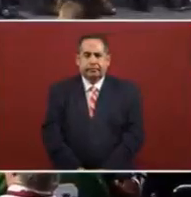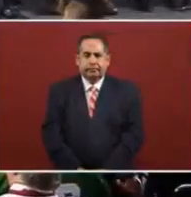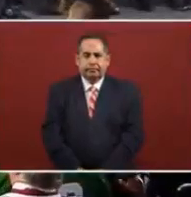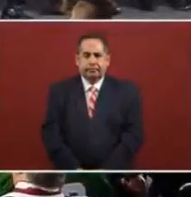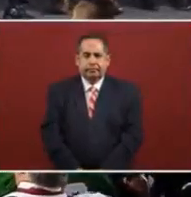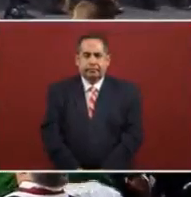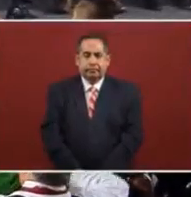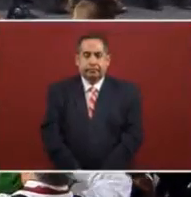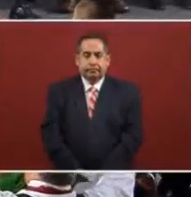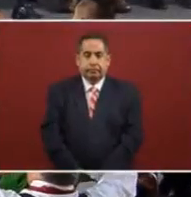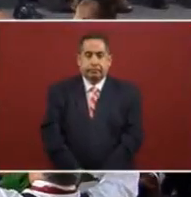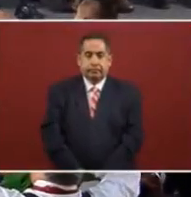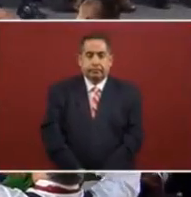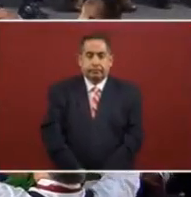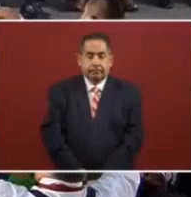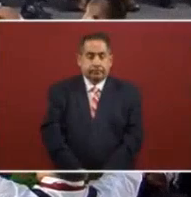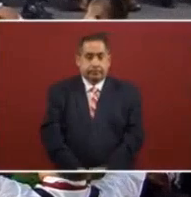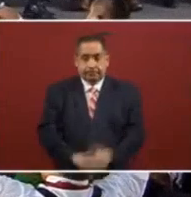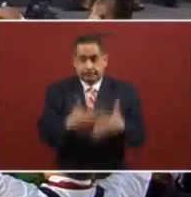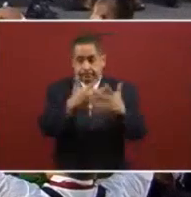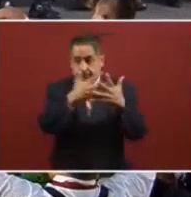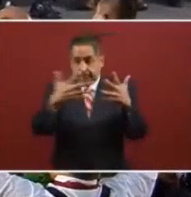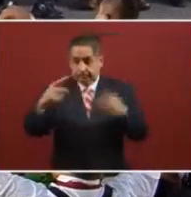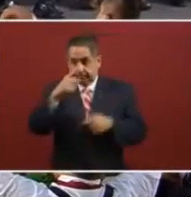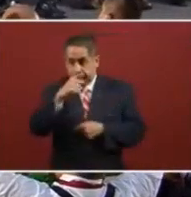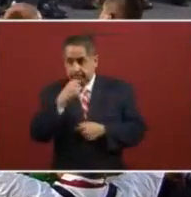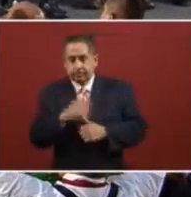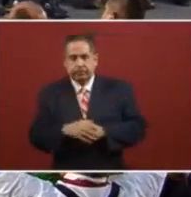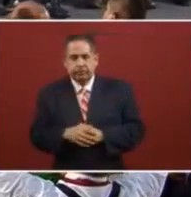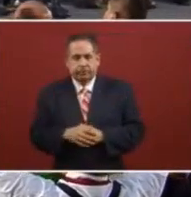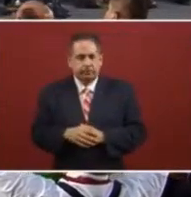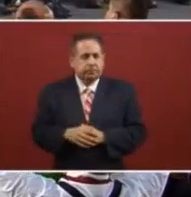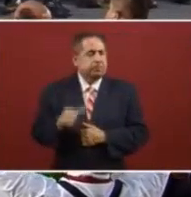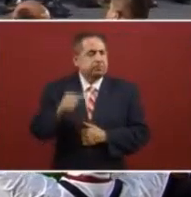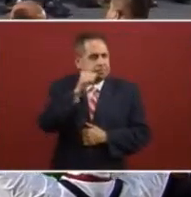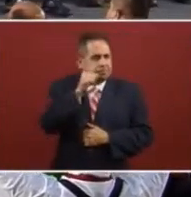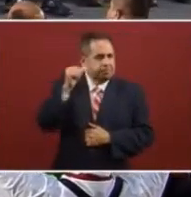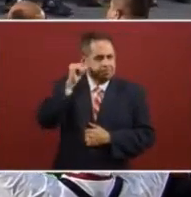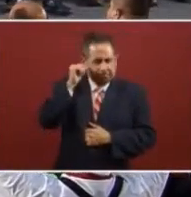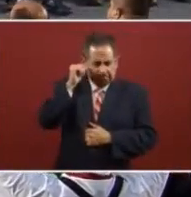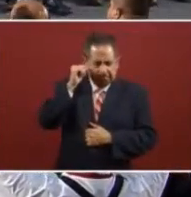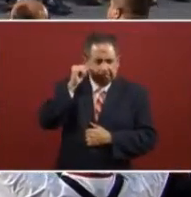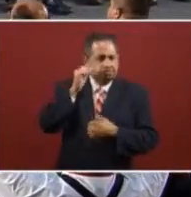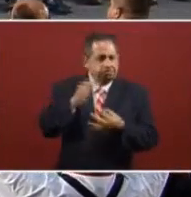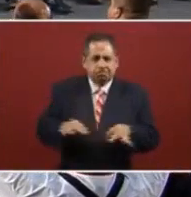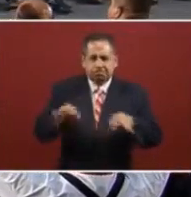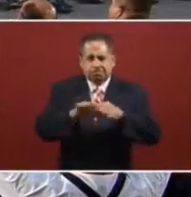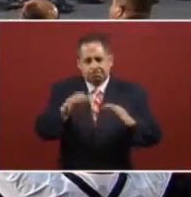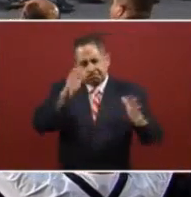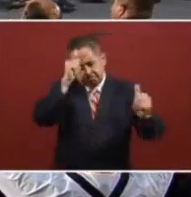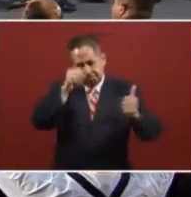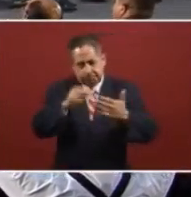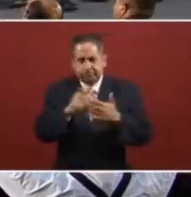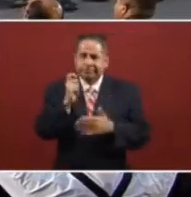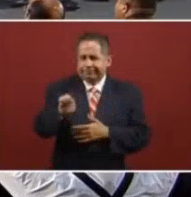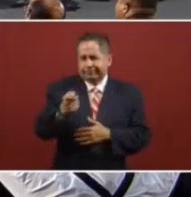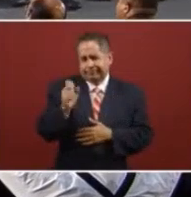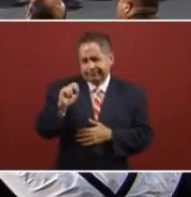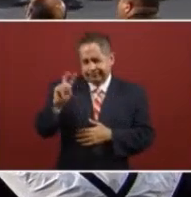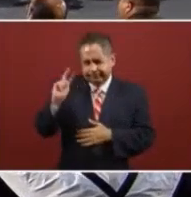Celebramos el importante acuerdo de ayer, es decir, del viernes,